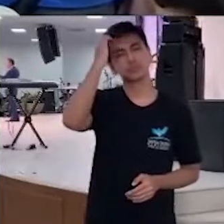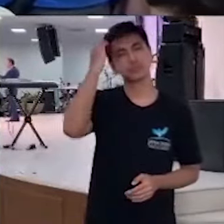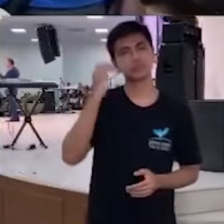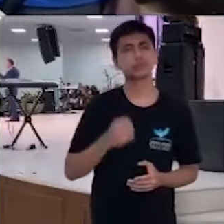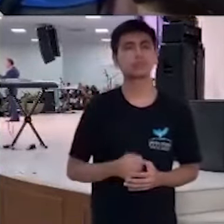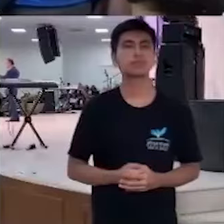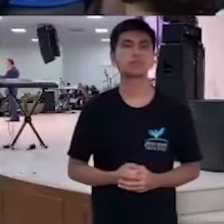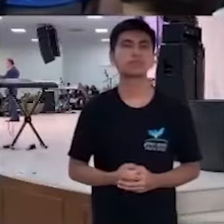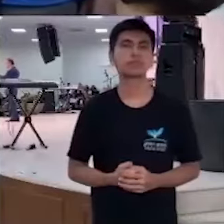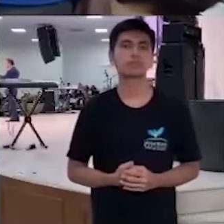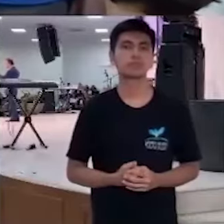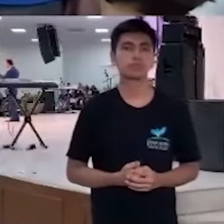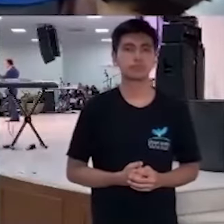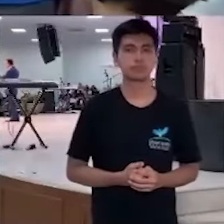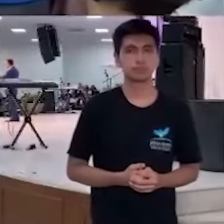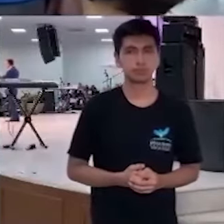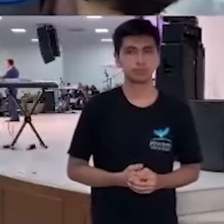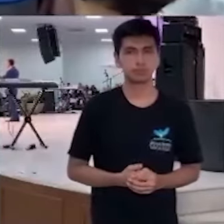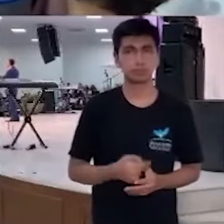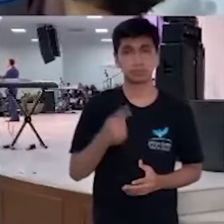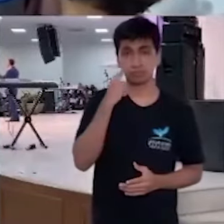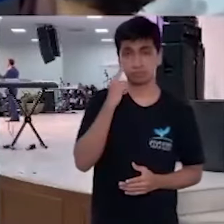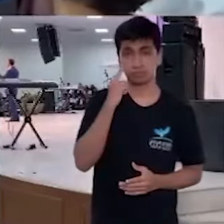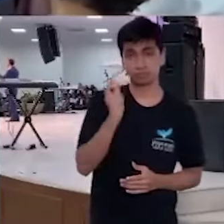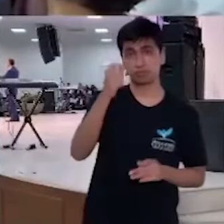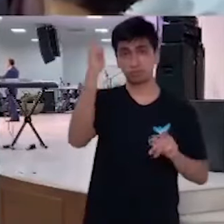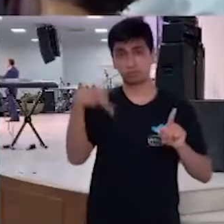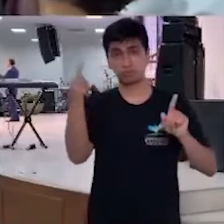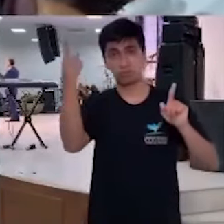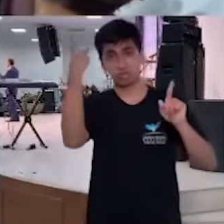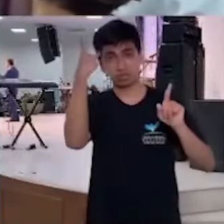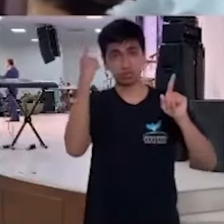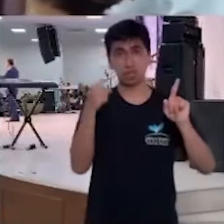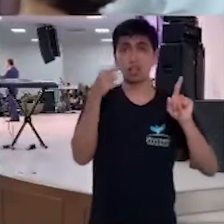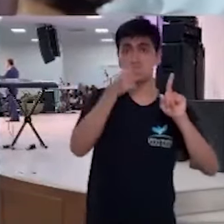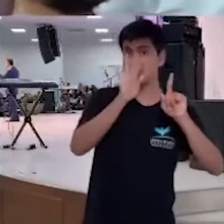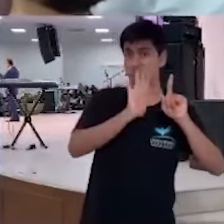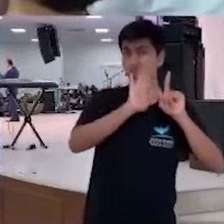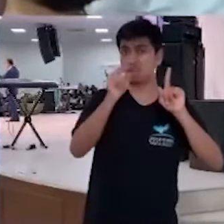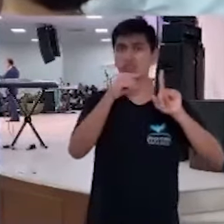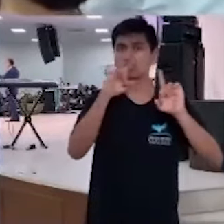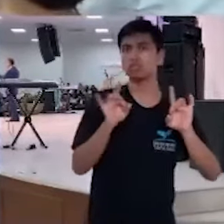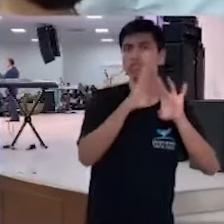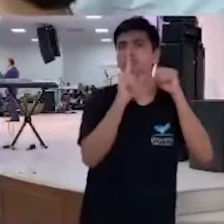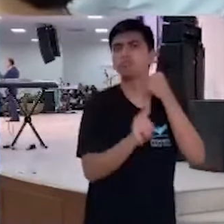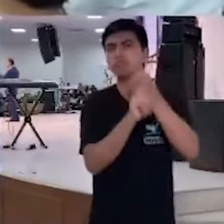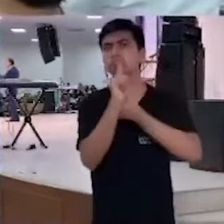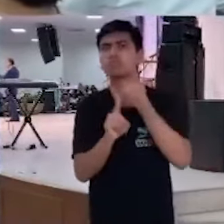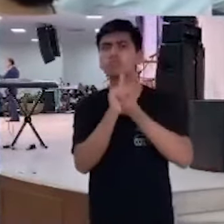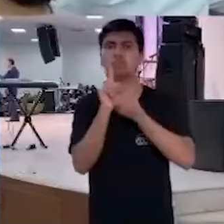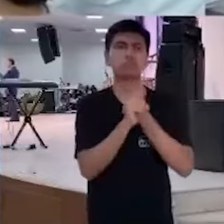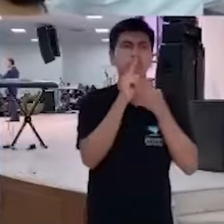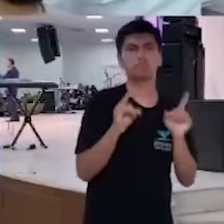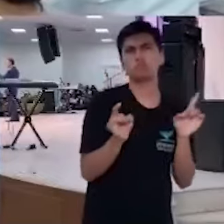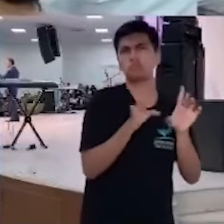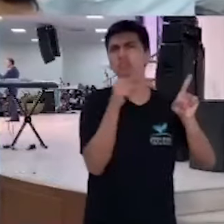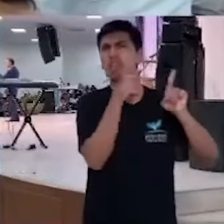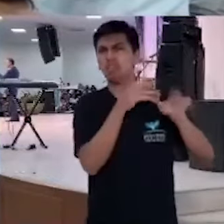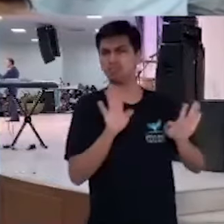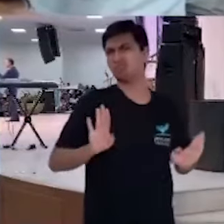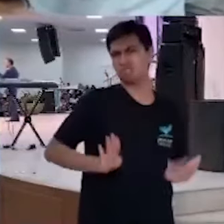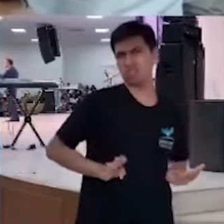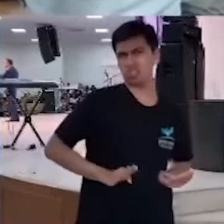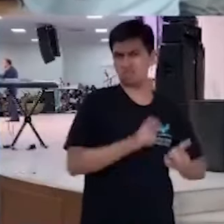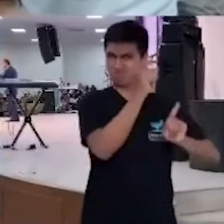significa que podemos ser supervisados, aconsejados, ayudados en nuestros comportamientos, incluso